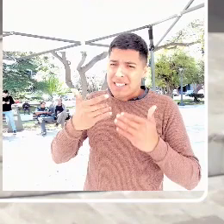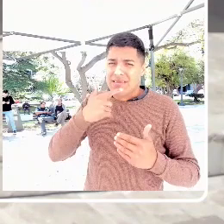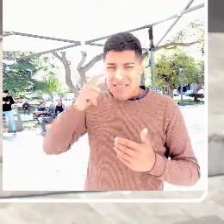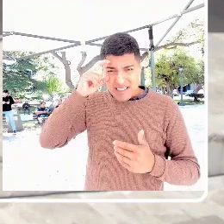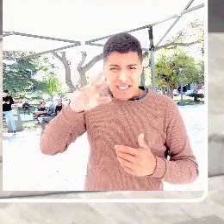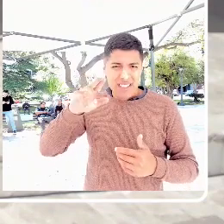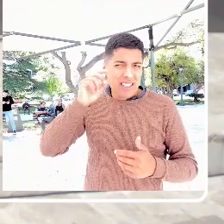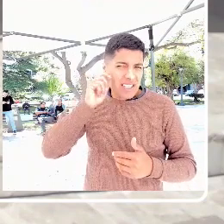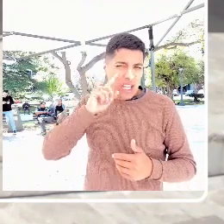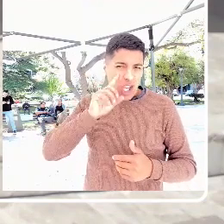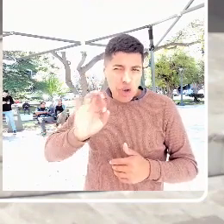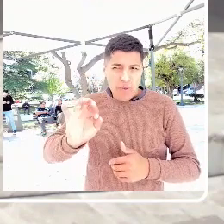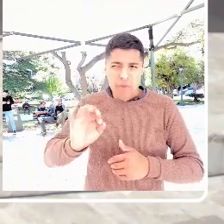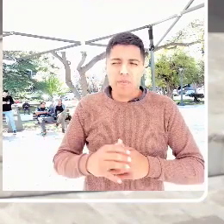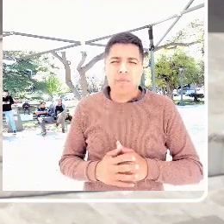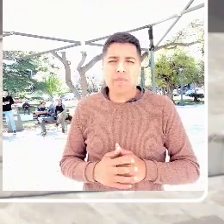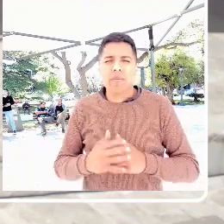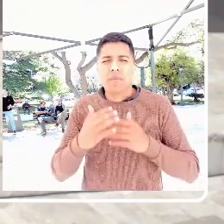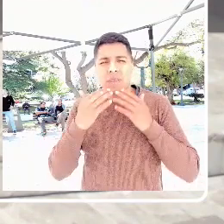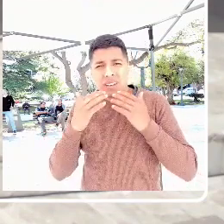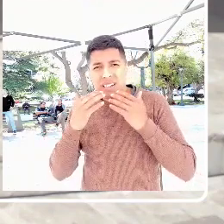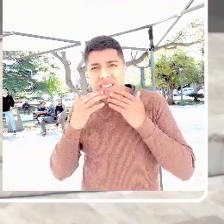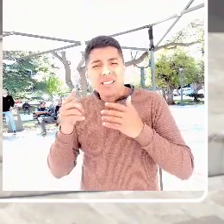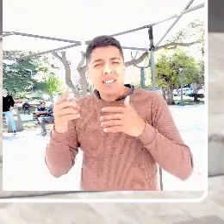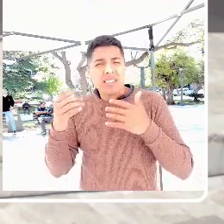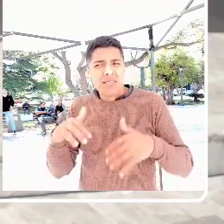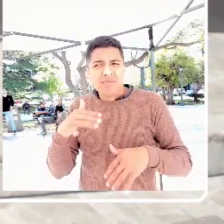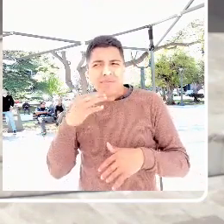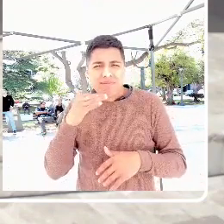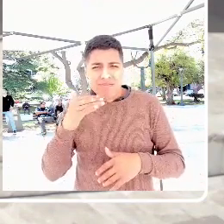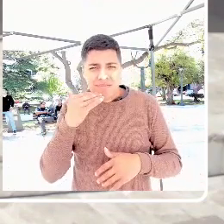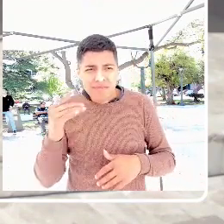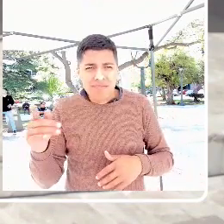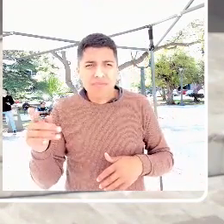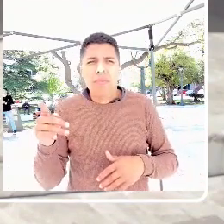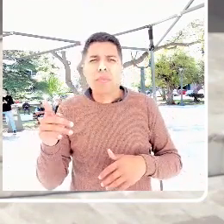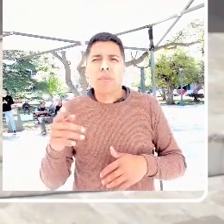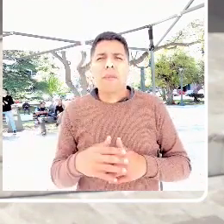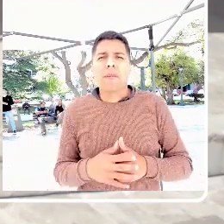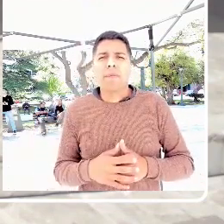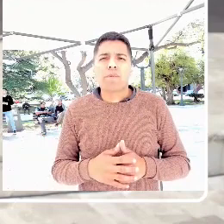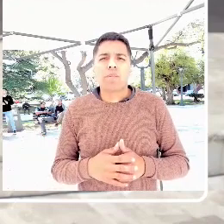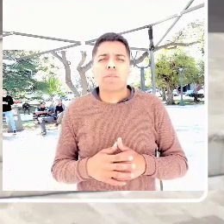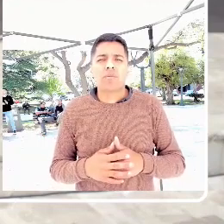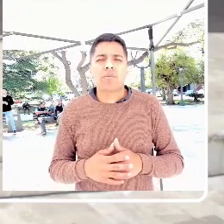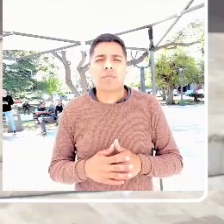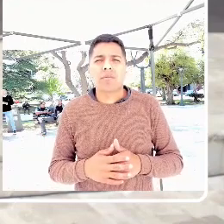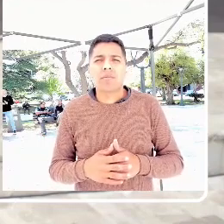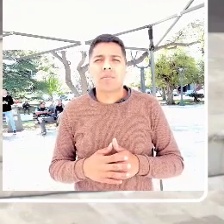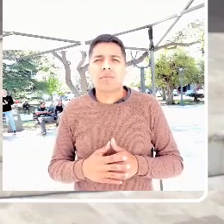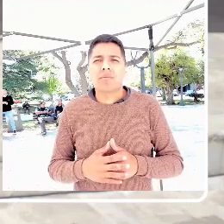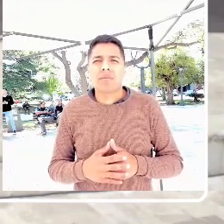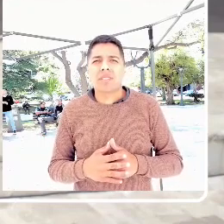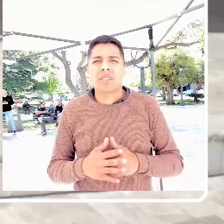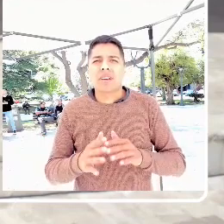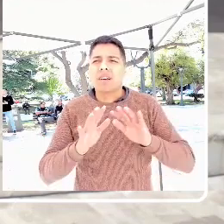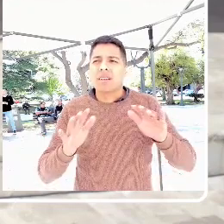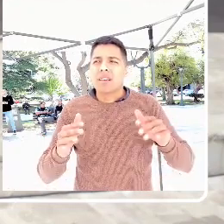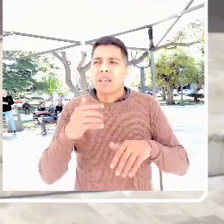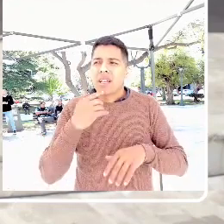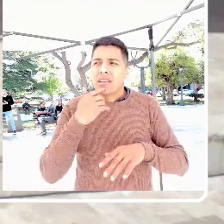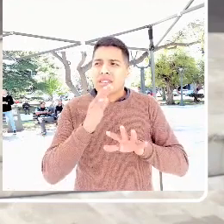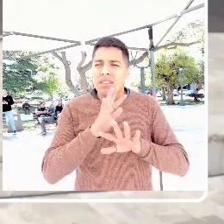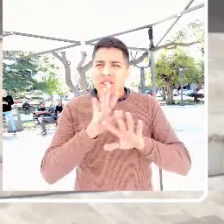sinceramente gracias, porque sin ese recurso lamentablemente no podríamos haber trabajado como trabajamos. Y me despido con una